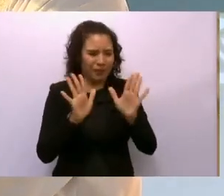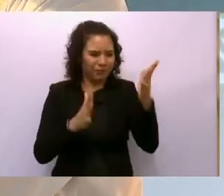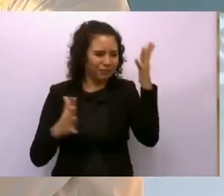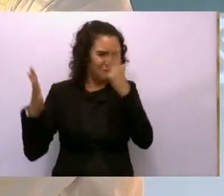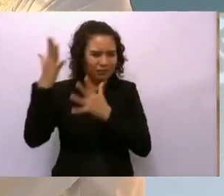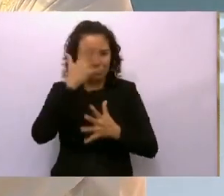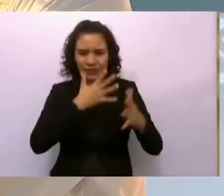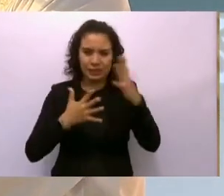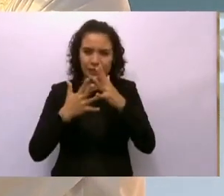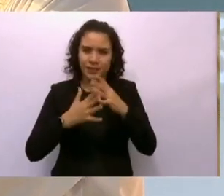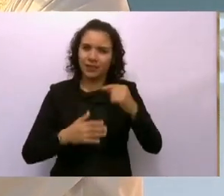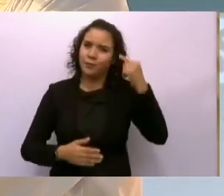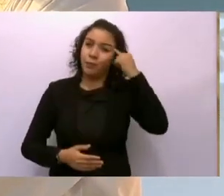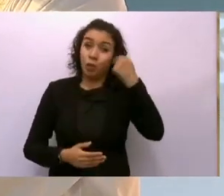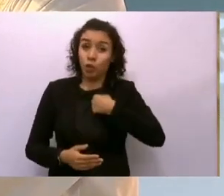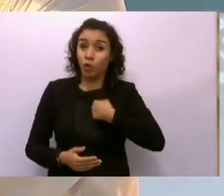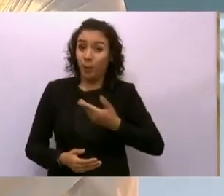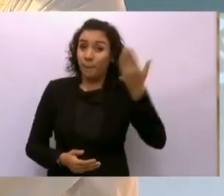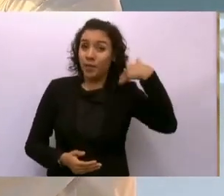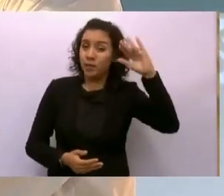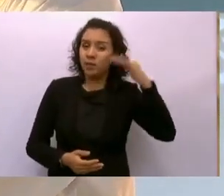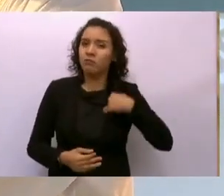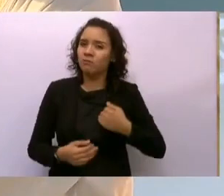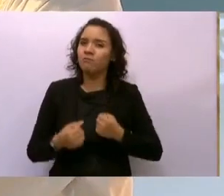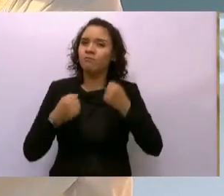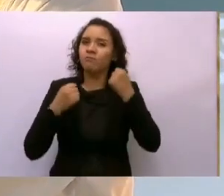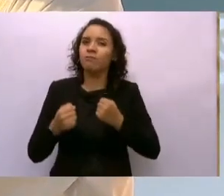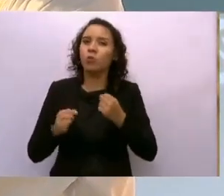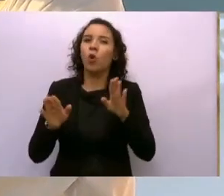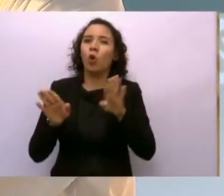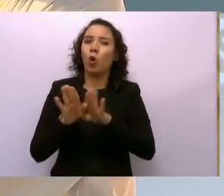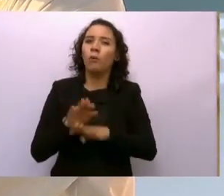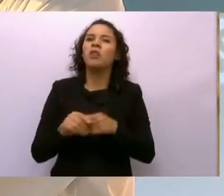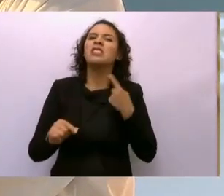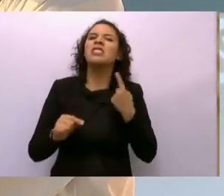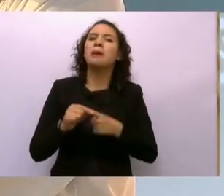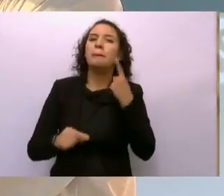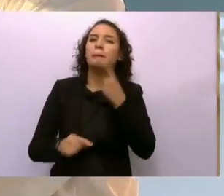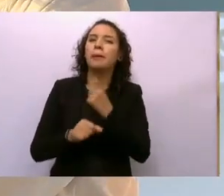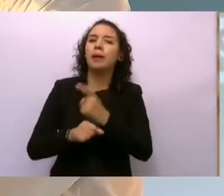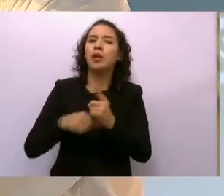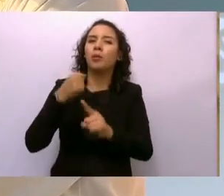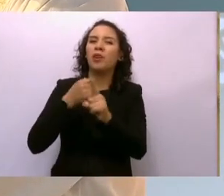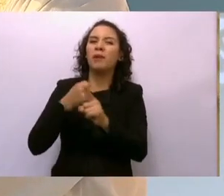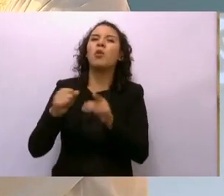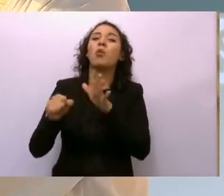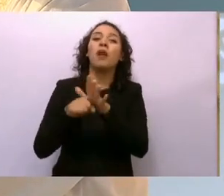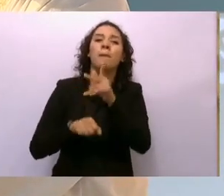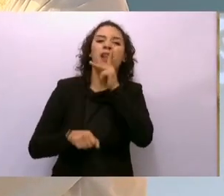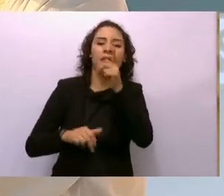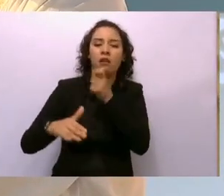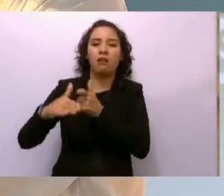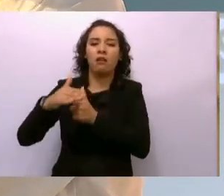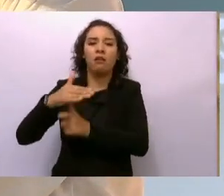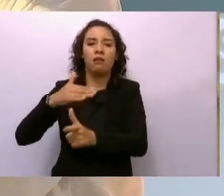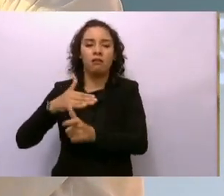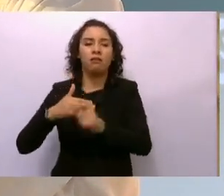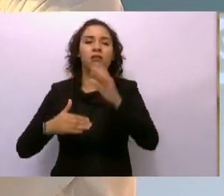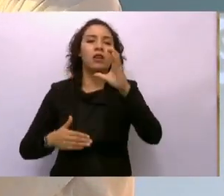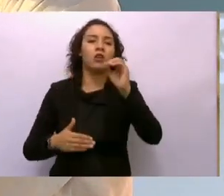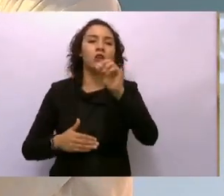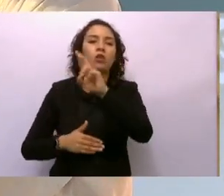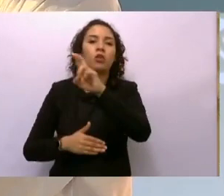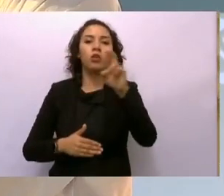Siempre sostuve de que el principal problema de México era la corrupción. Y la